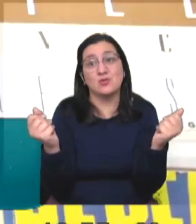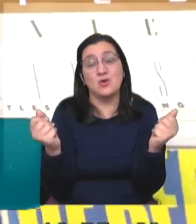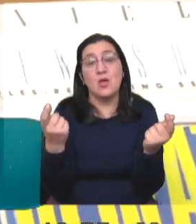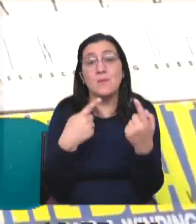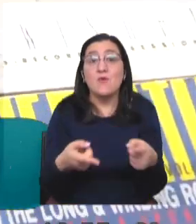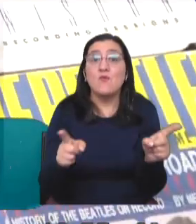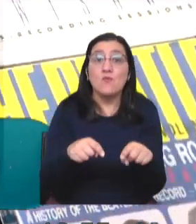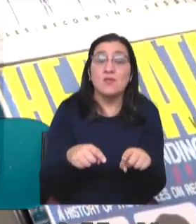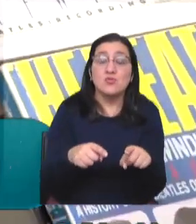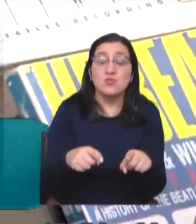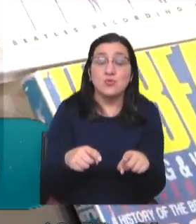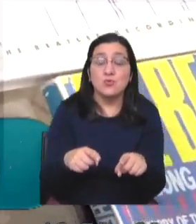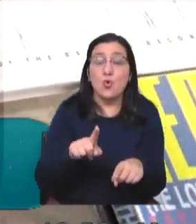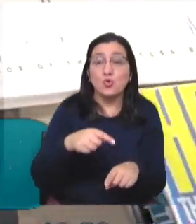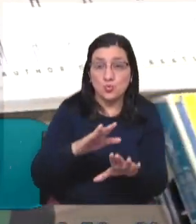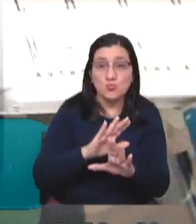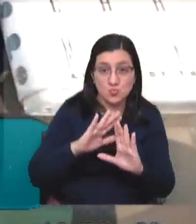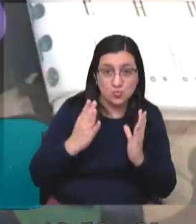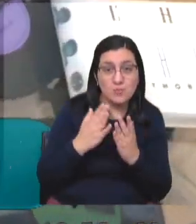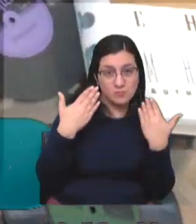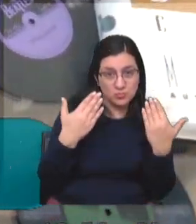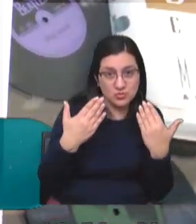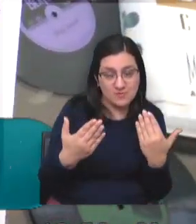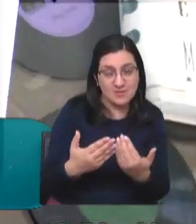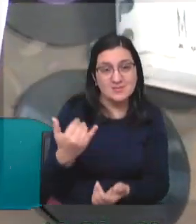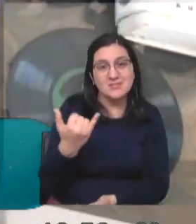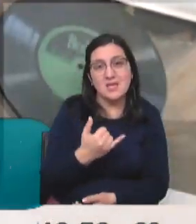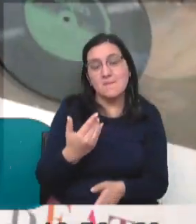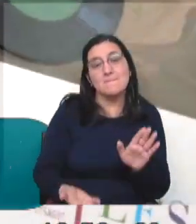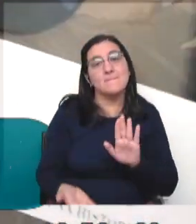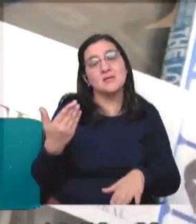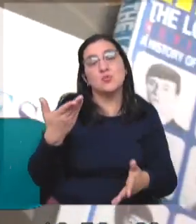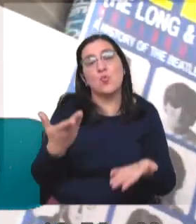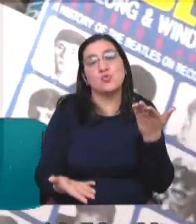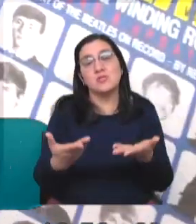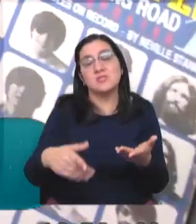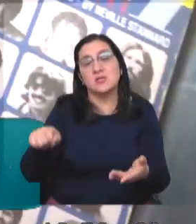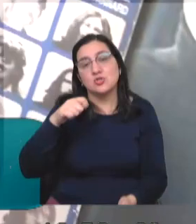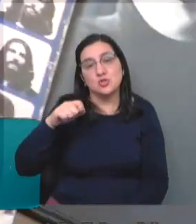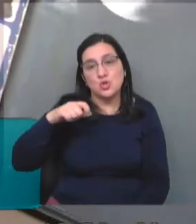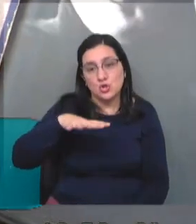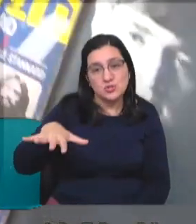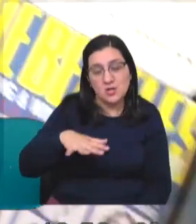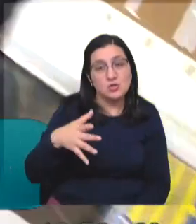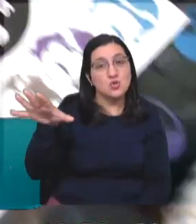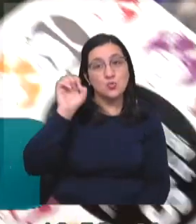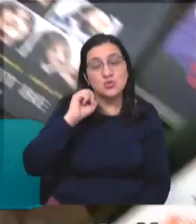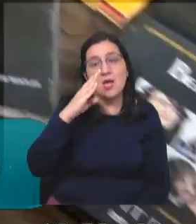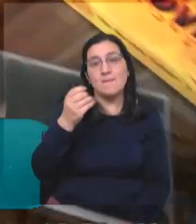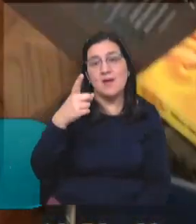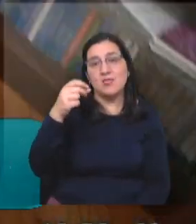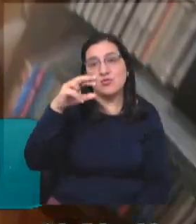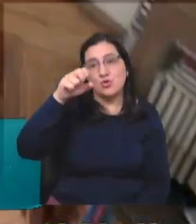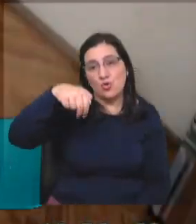volviendo un plano Terrenal otro mundo es posible siempre y cuando haya una mayor justicia social yo escuché claramente a Álvaro padrón hoy